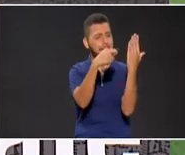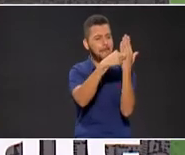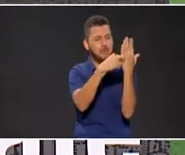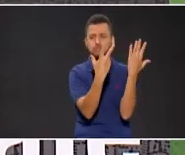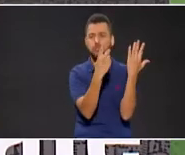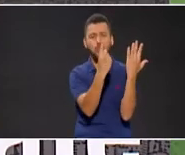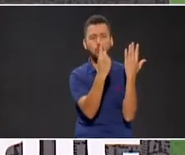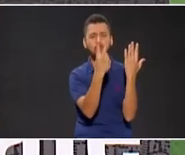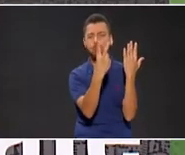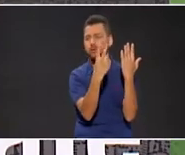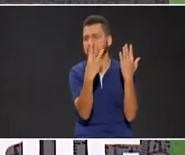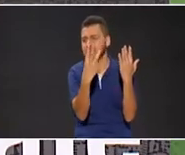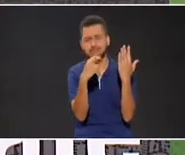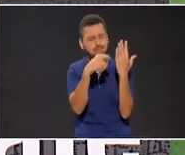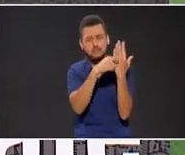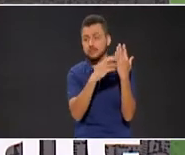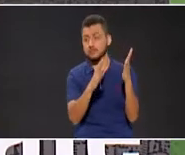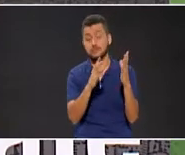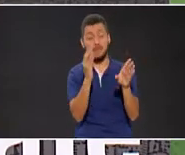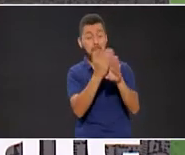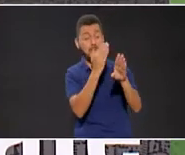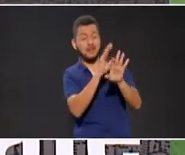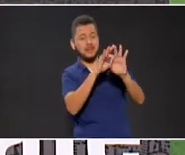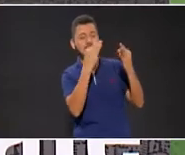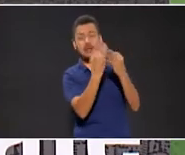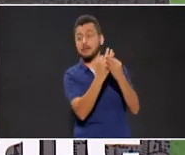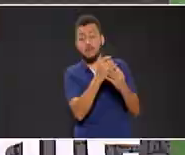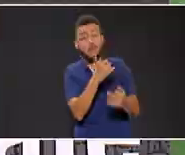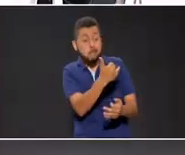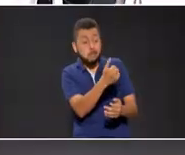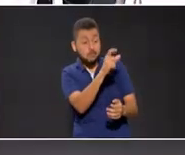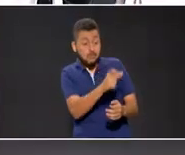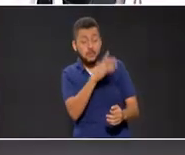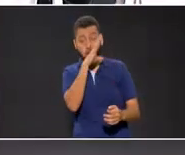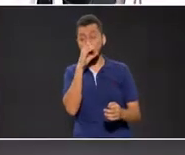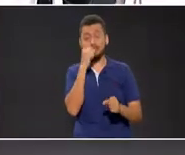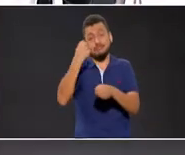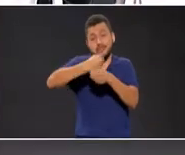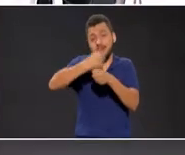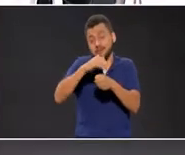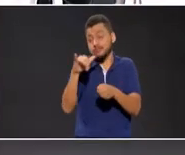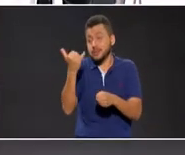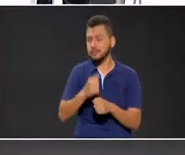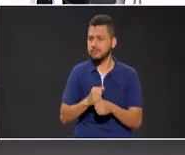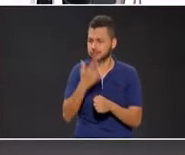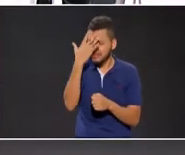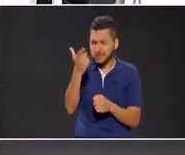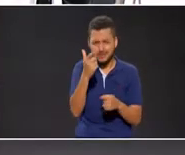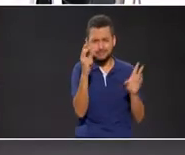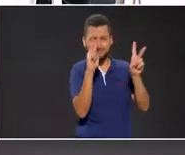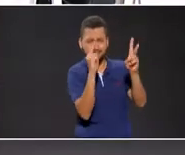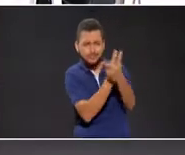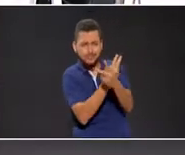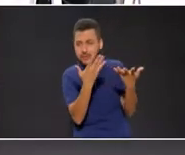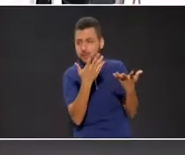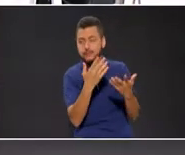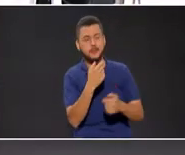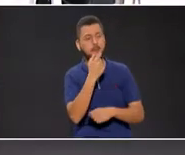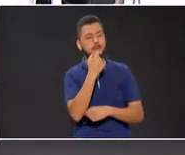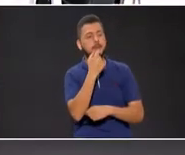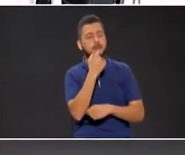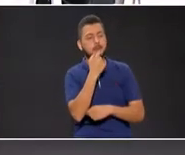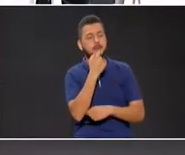tienen por lo menos uno de ellos tiene empleo claro pero pero el problema fundamental inclusive se ve más en las comunas y yo que